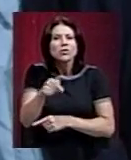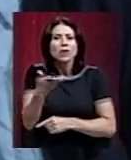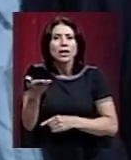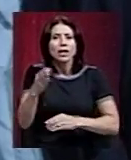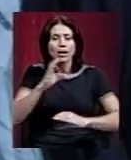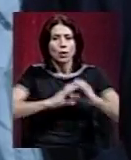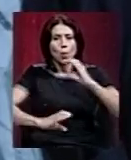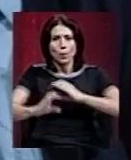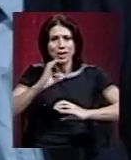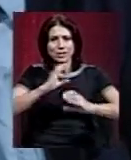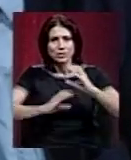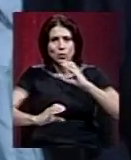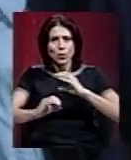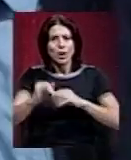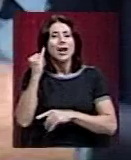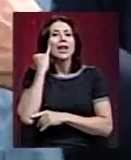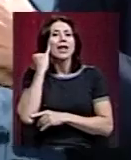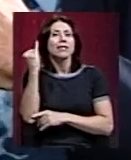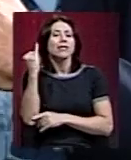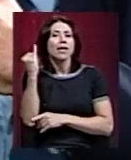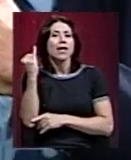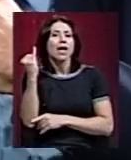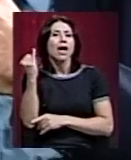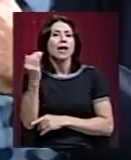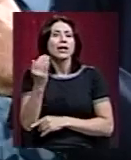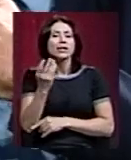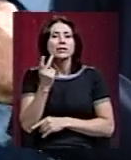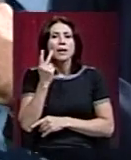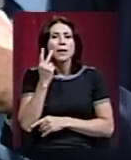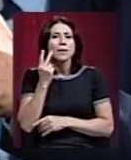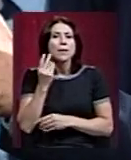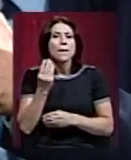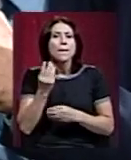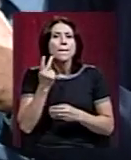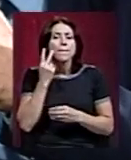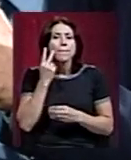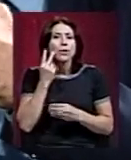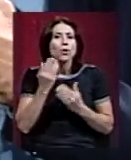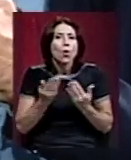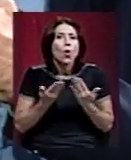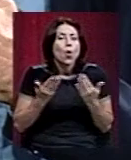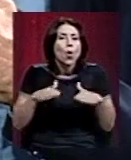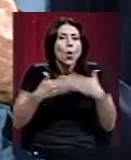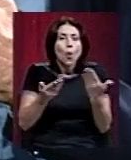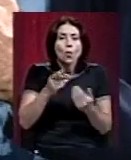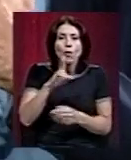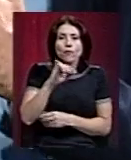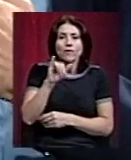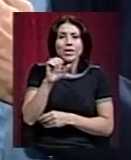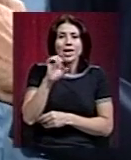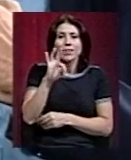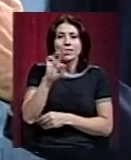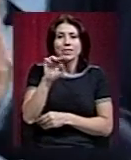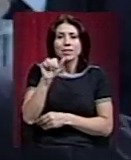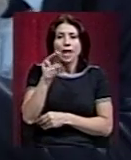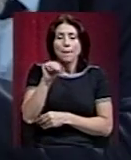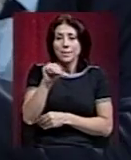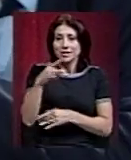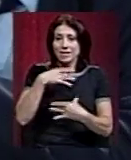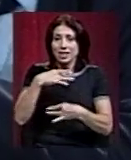La idea es poder cómo Vietnam está interesado en el mercado de Estados Unidos por una parte, y del otro